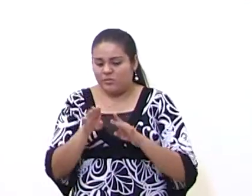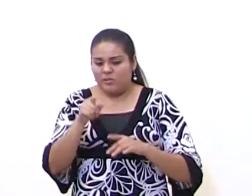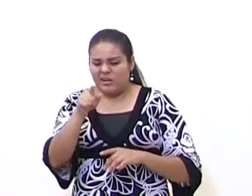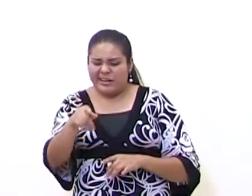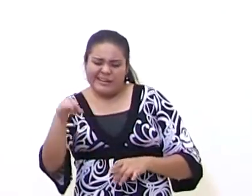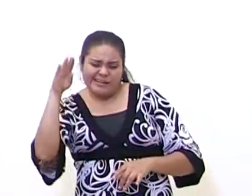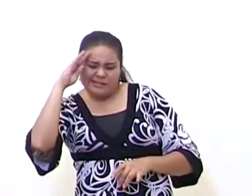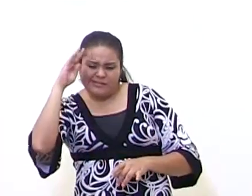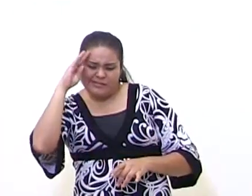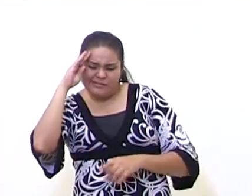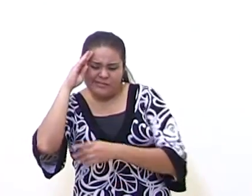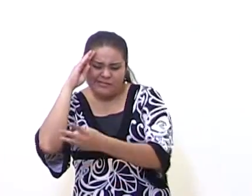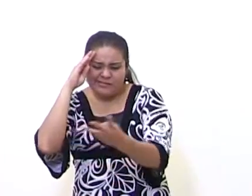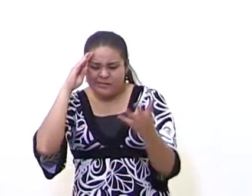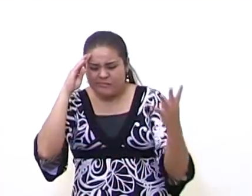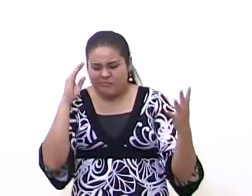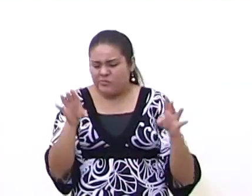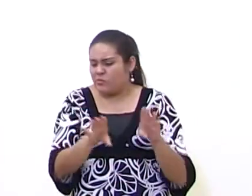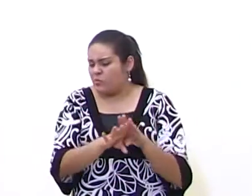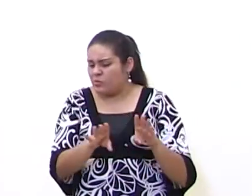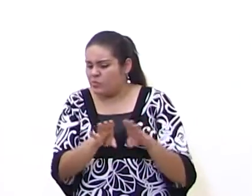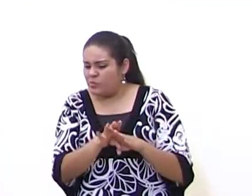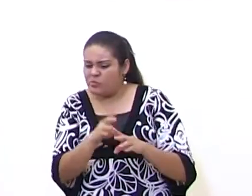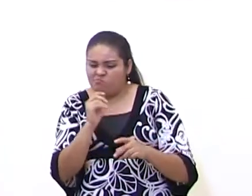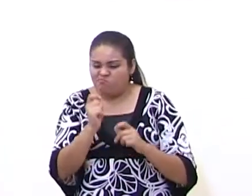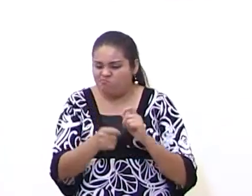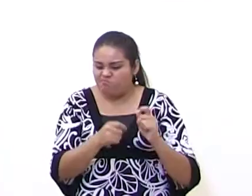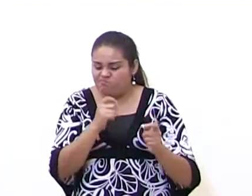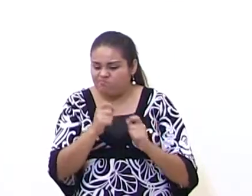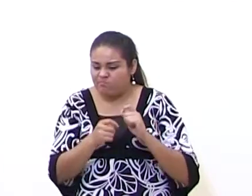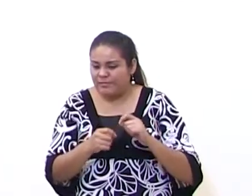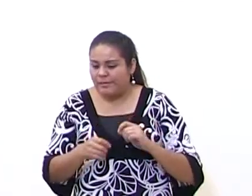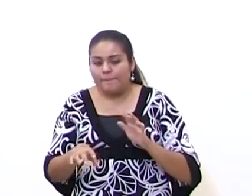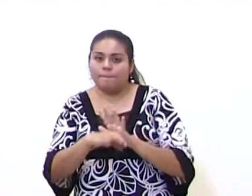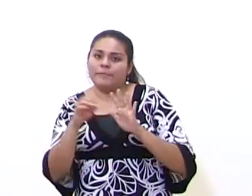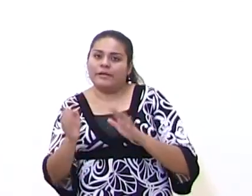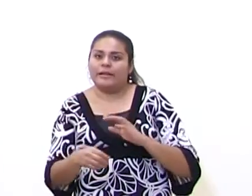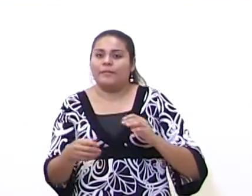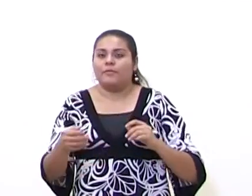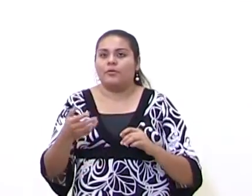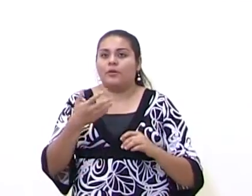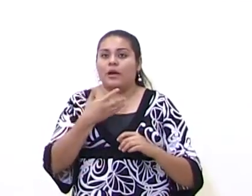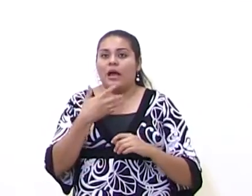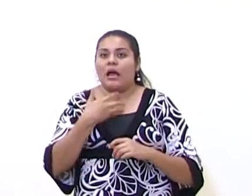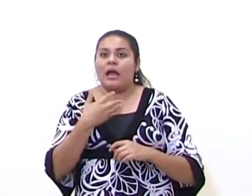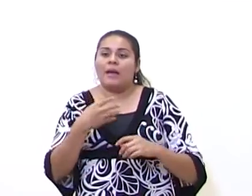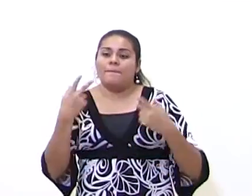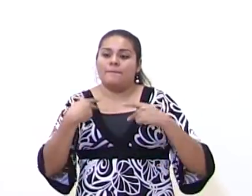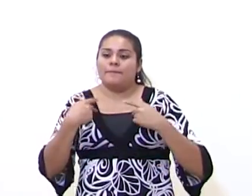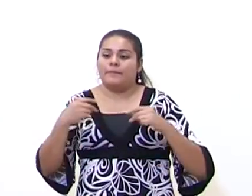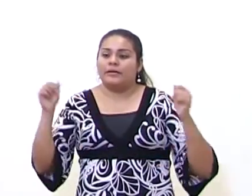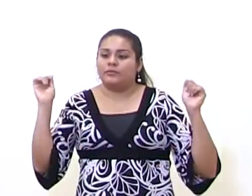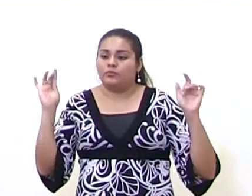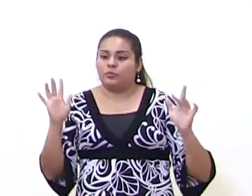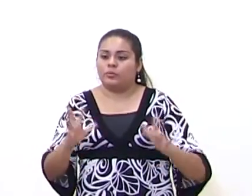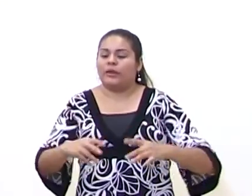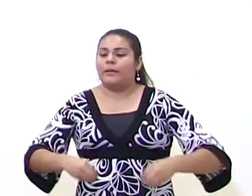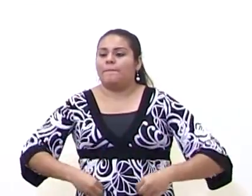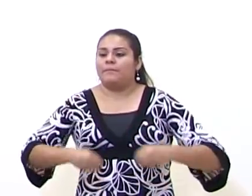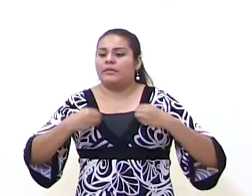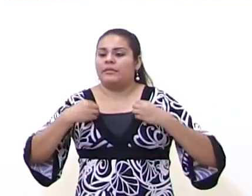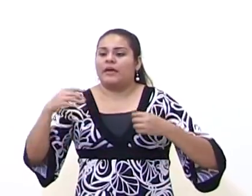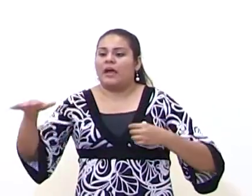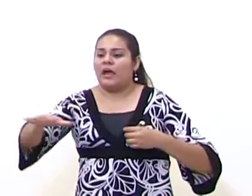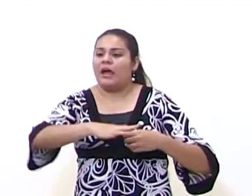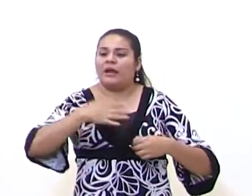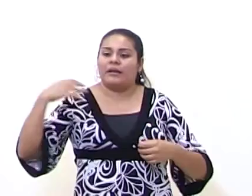que en Oaxaca, pues hay 3.500.000 aproximadamente, es el número de personas.